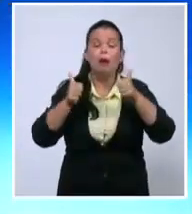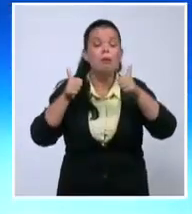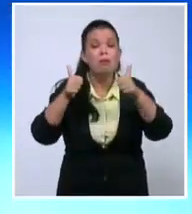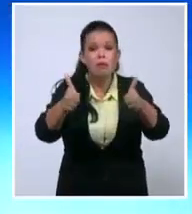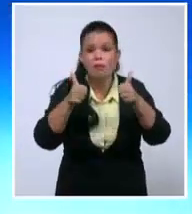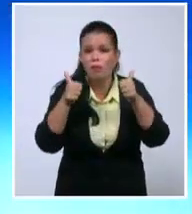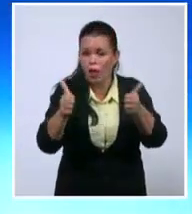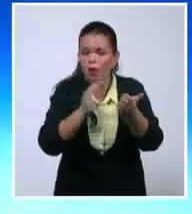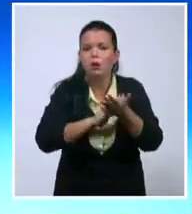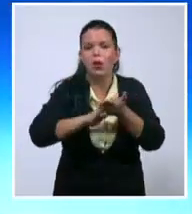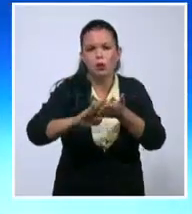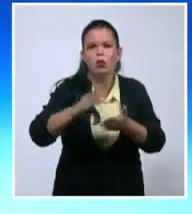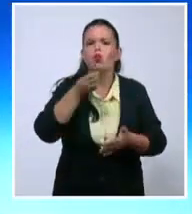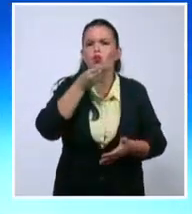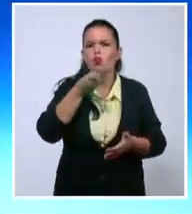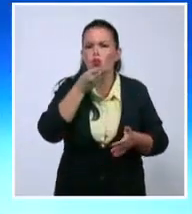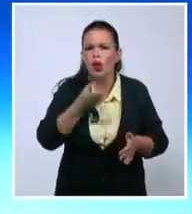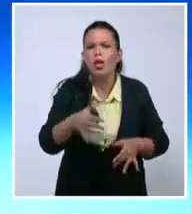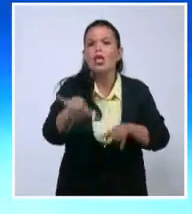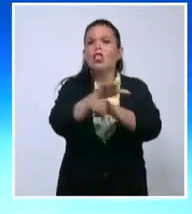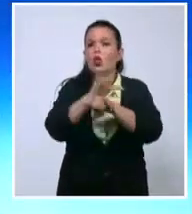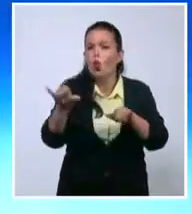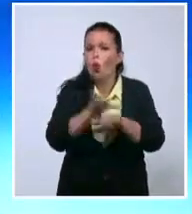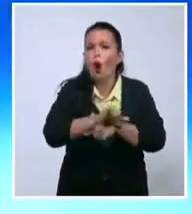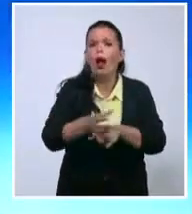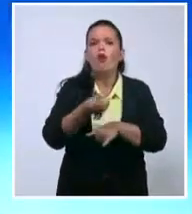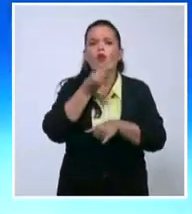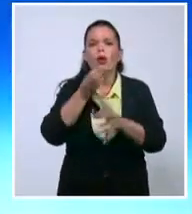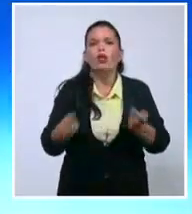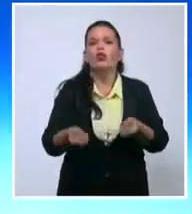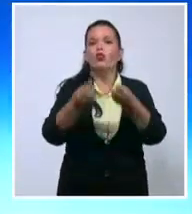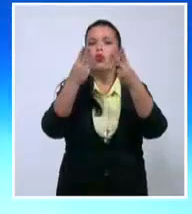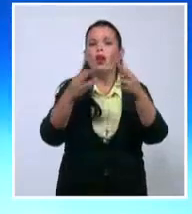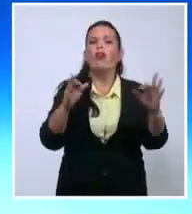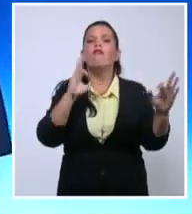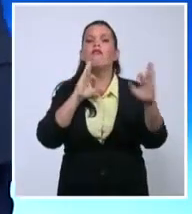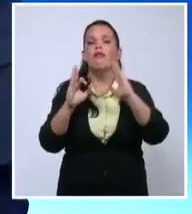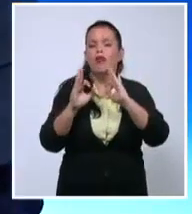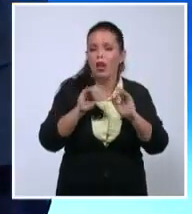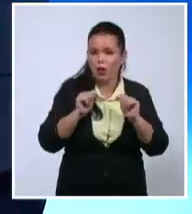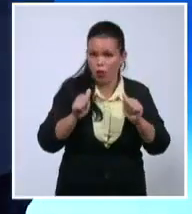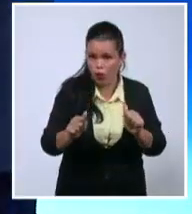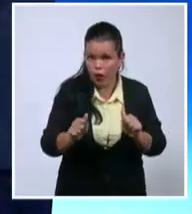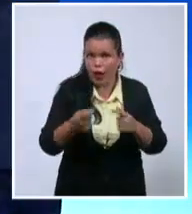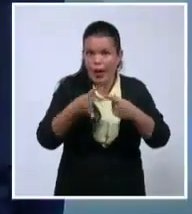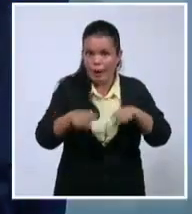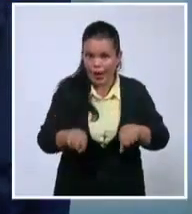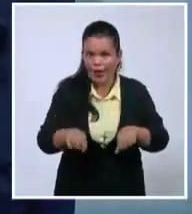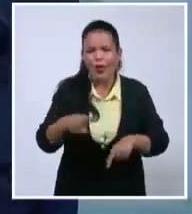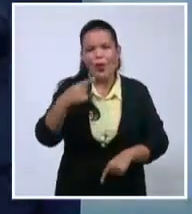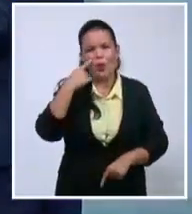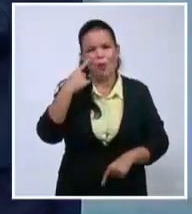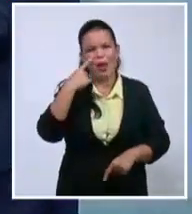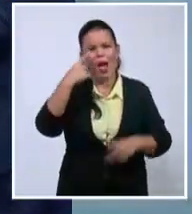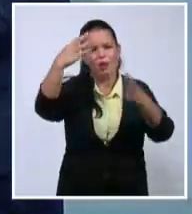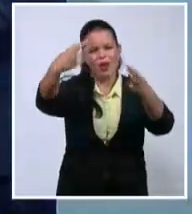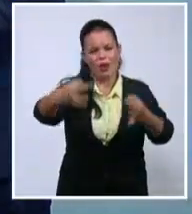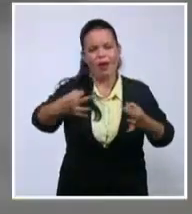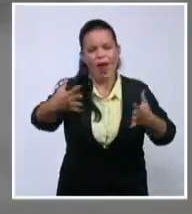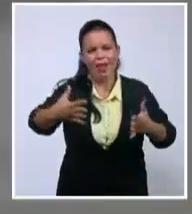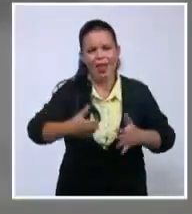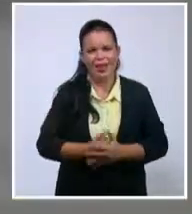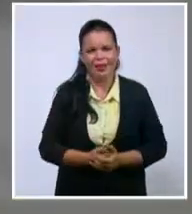organizando, utiliza las redes sociales, que no tienen nada de malo. Nos quedamos con esa idea en la mente y con ella veamos algunas convocatorias. Aquí está la